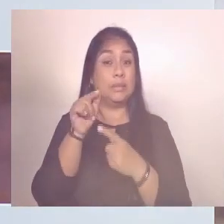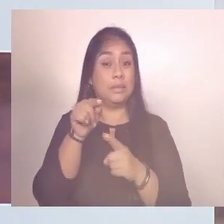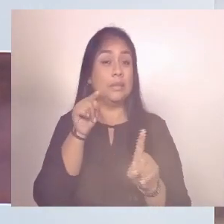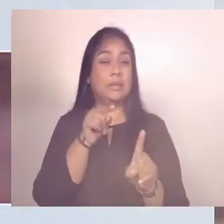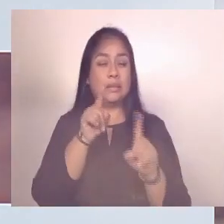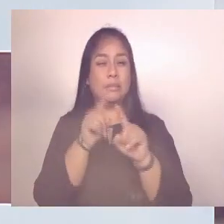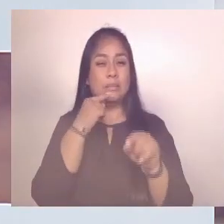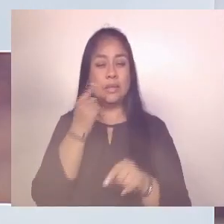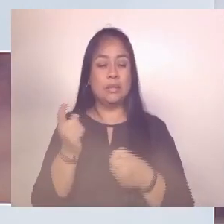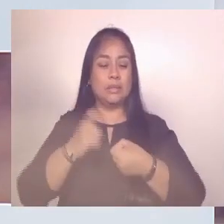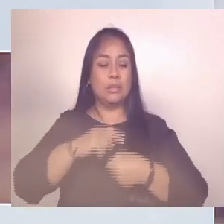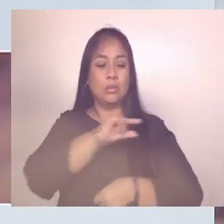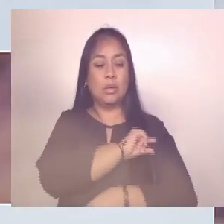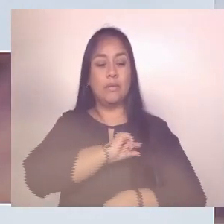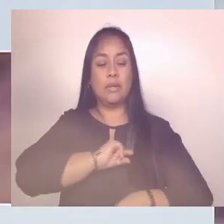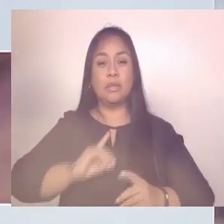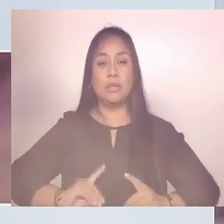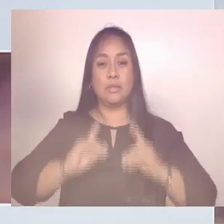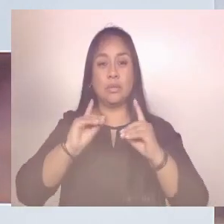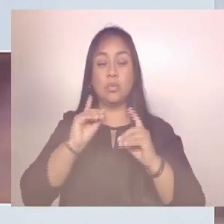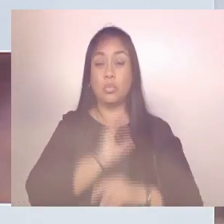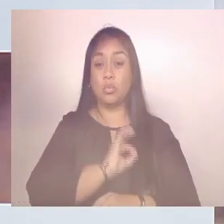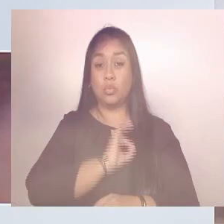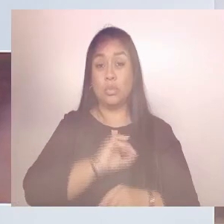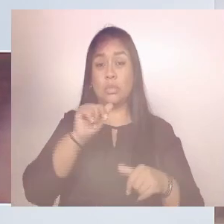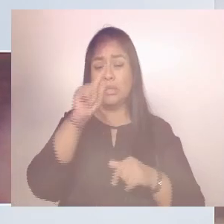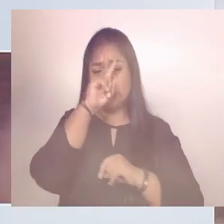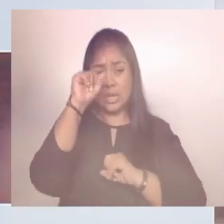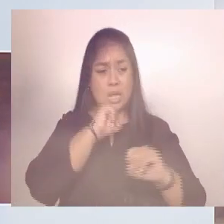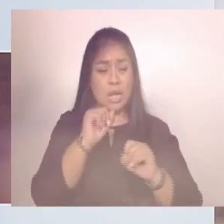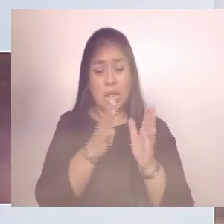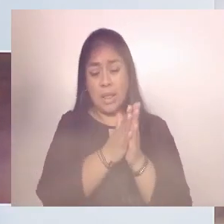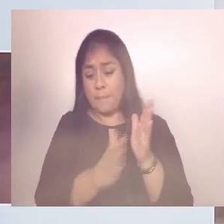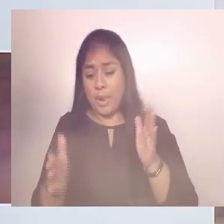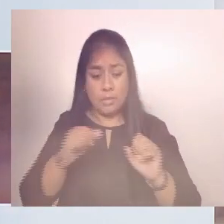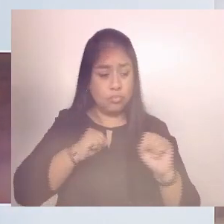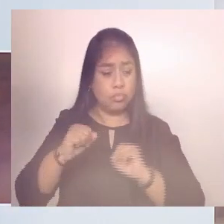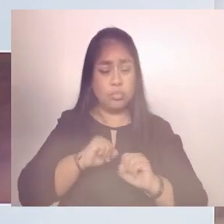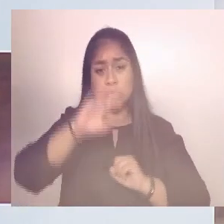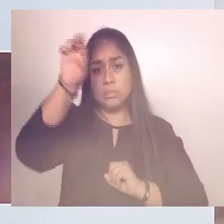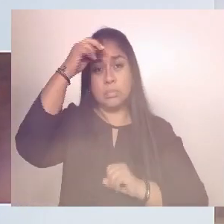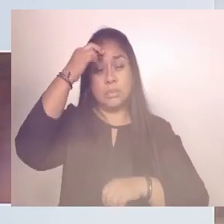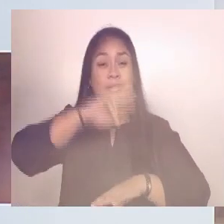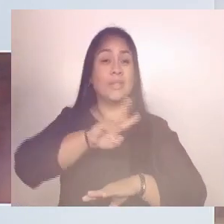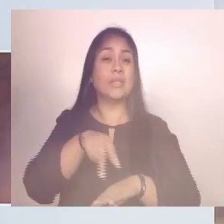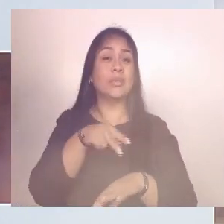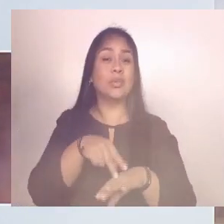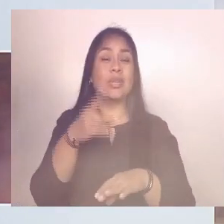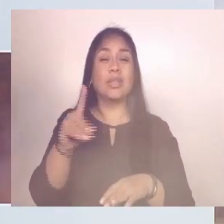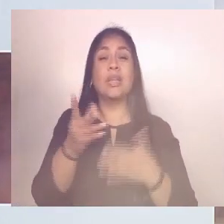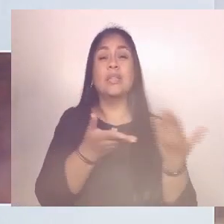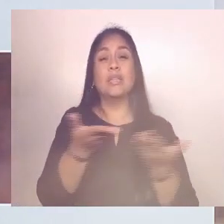del Gabinete Específico de Desarrollo Social, se ha trabajado en el Plan de Acción de la Política Nacional de